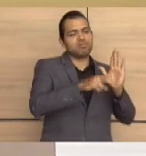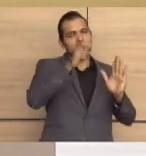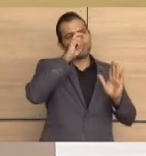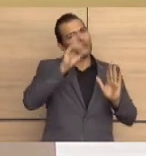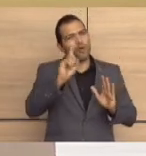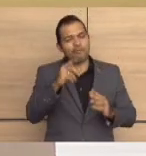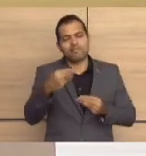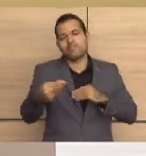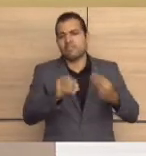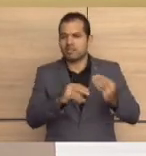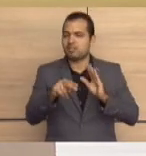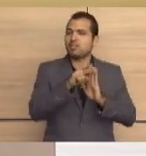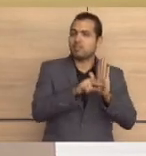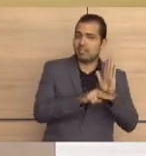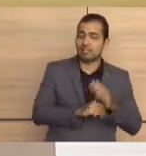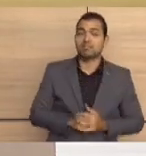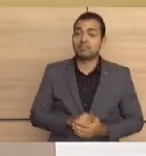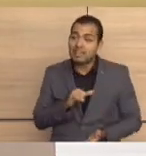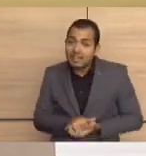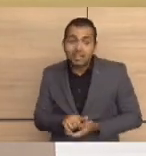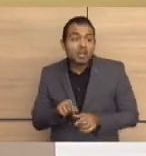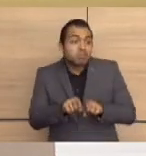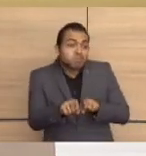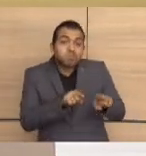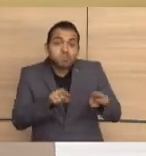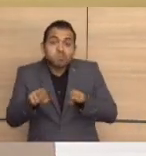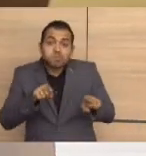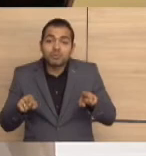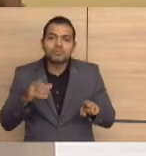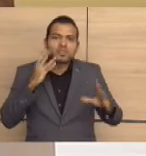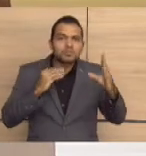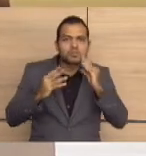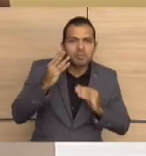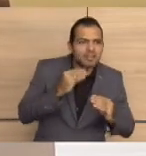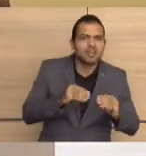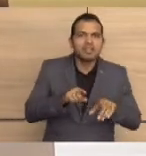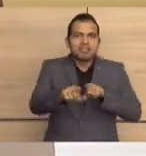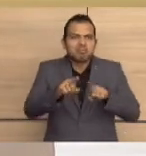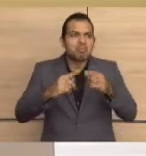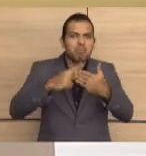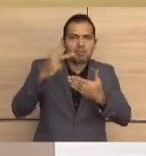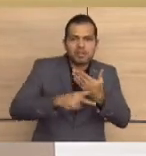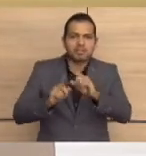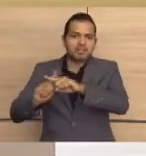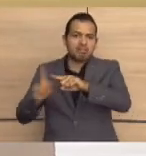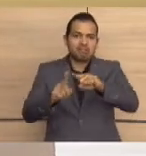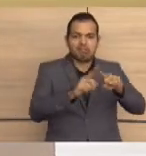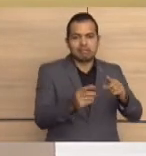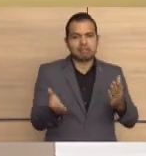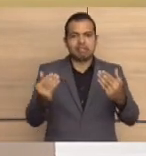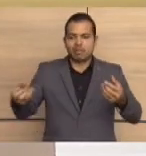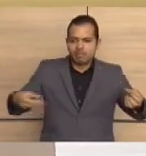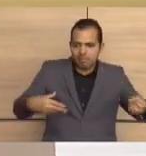construyendo país. Y es maravilloso ver cómo los niños que han pasado por nuestras aulas, y cuando digo nuestras aulas